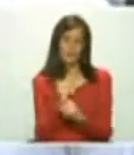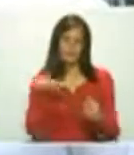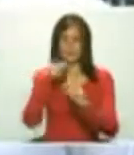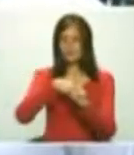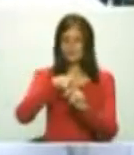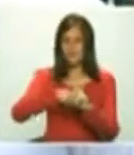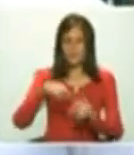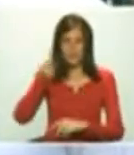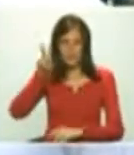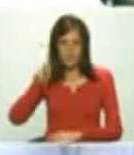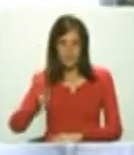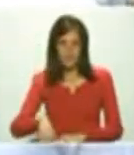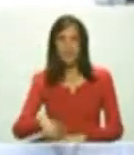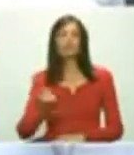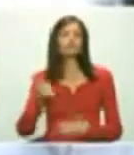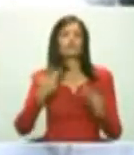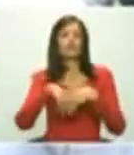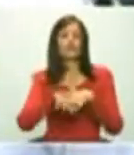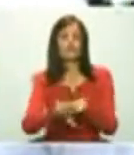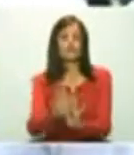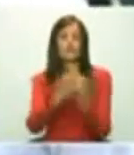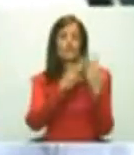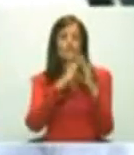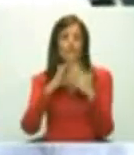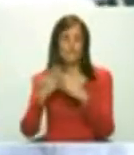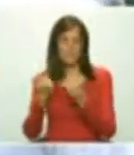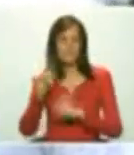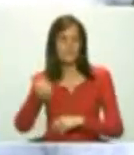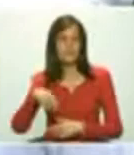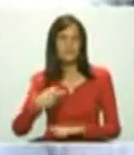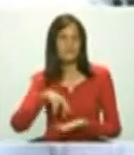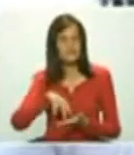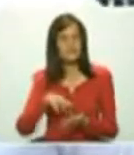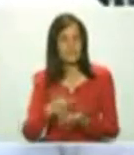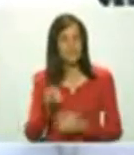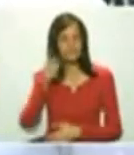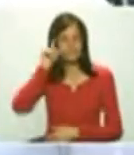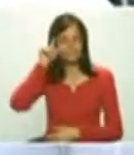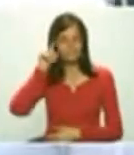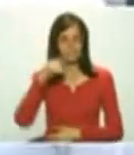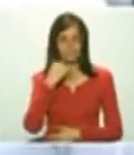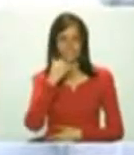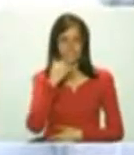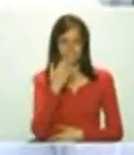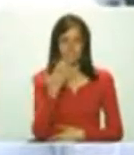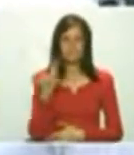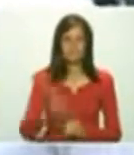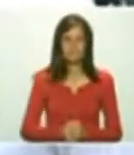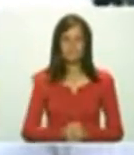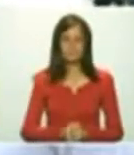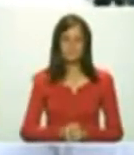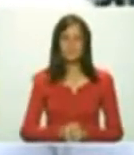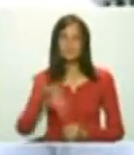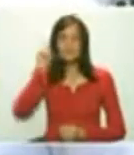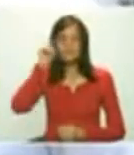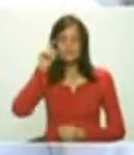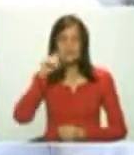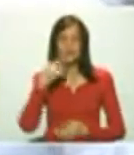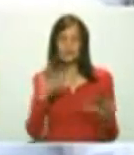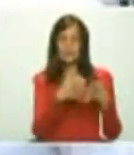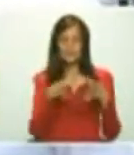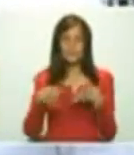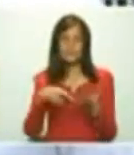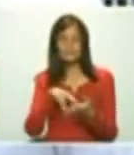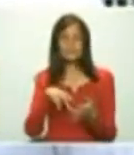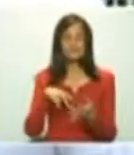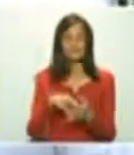lucha, del día a día, de la integración comunitaria, de lo que son las formaciones, la formación de brigadas.